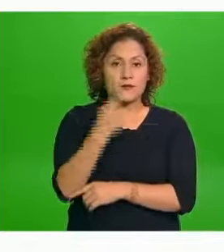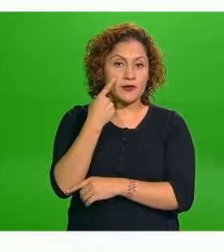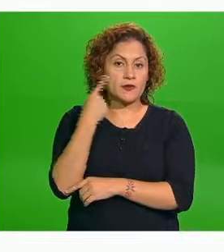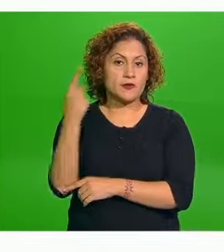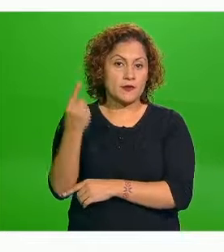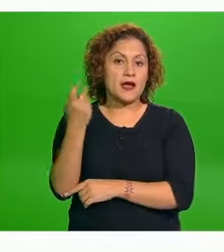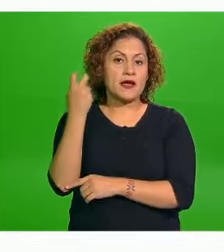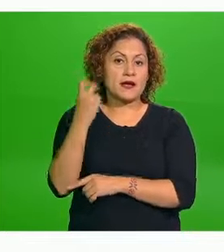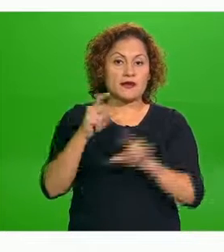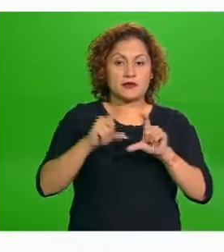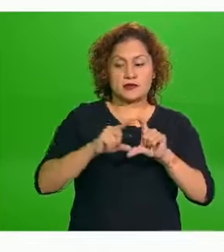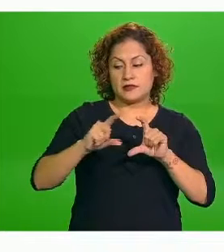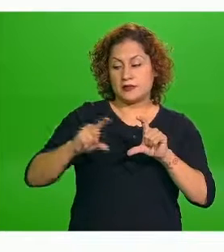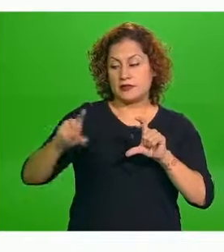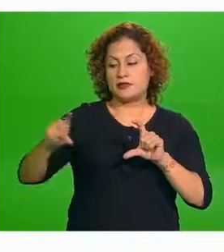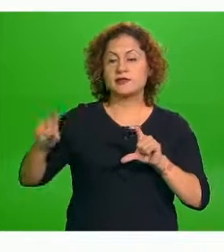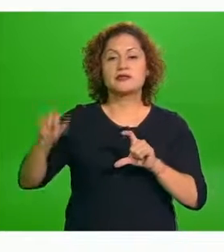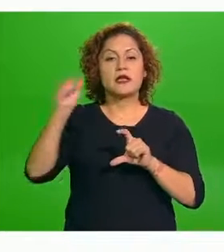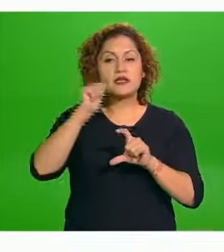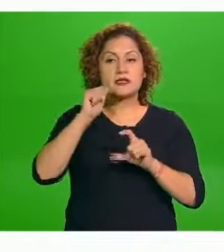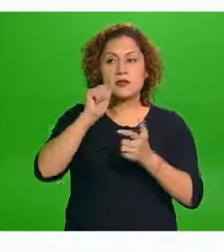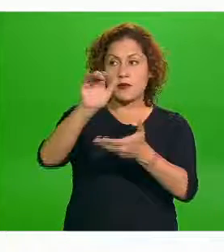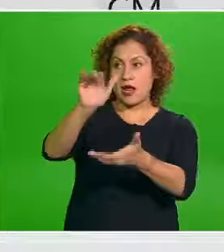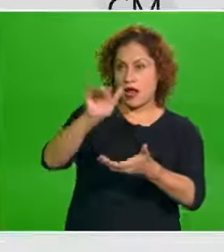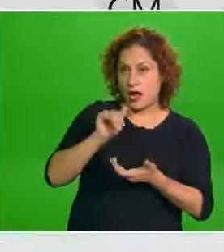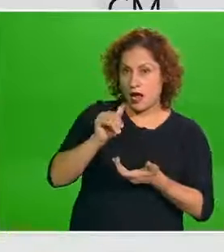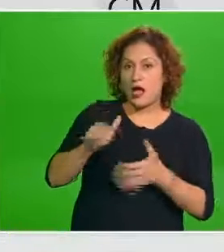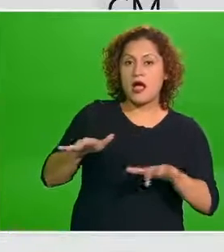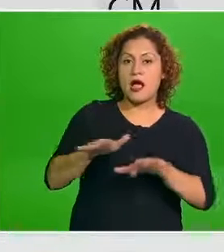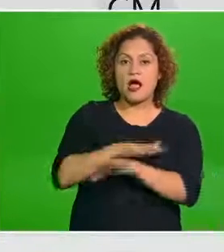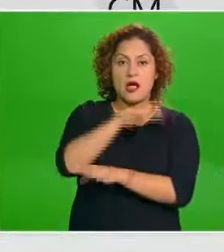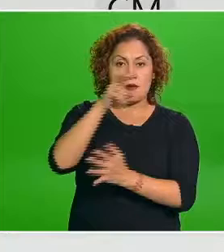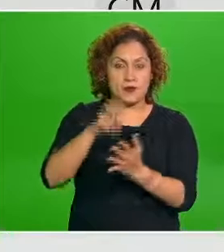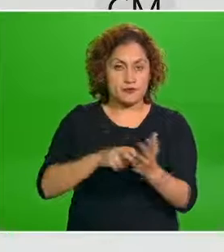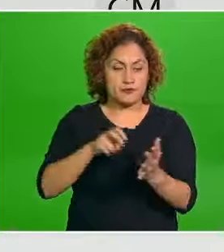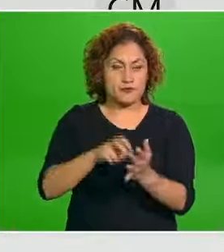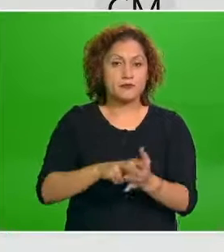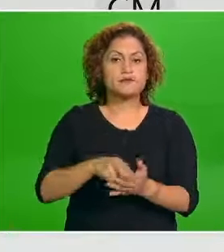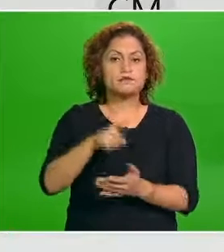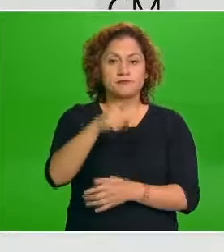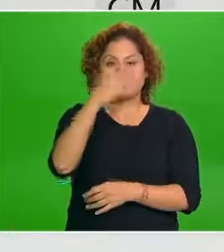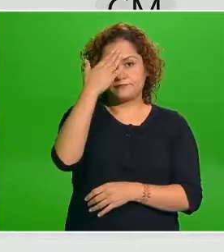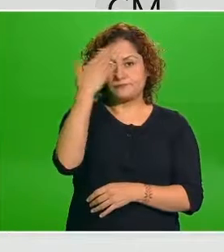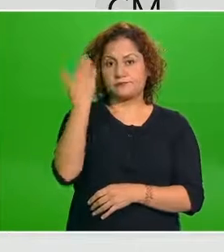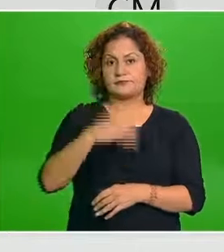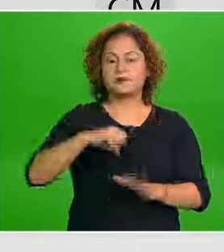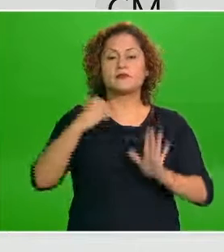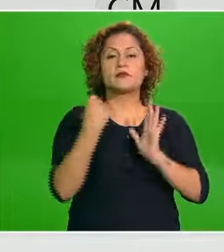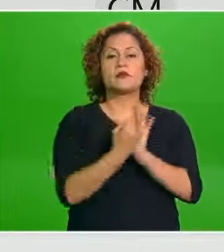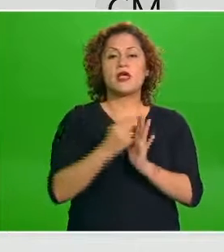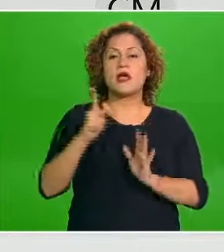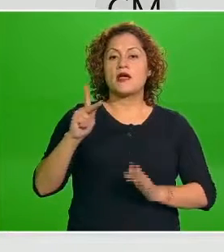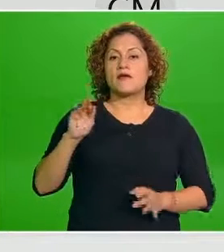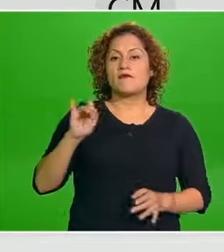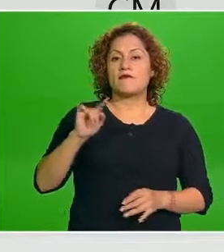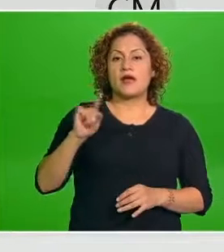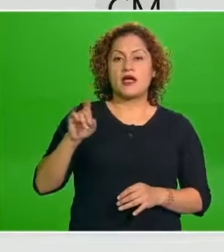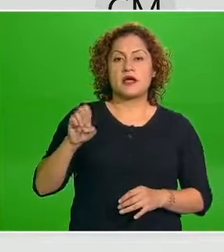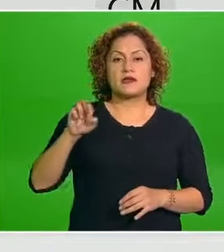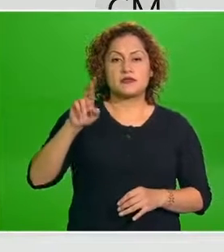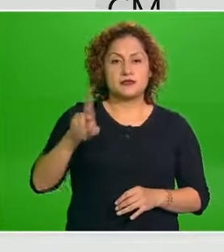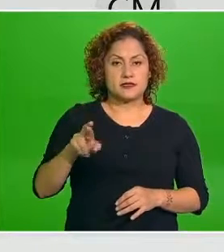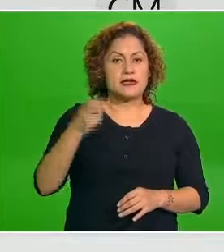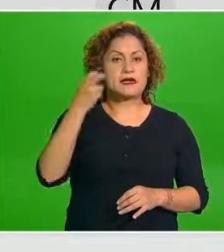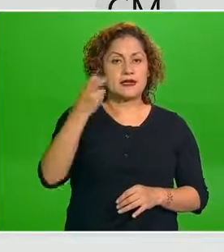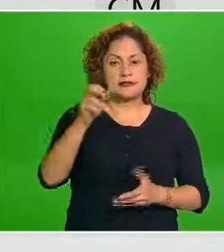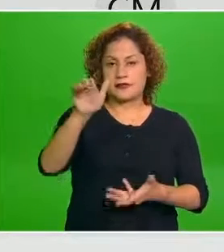estaremos siempre actualizando cuando las dosis llegan. Resaltamos obviamente que la vacuna de Pfizer-BioNTech pues es la vacuna